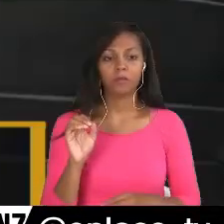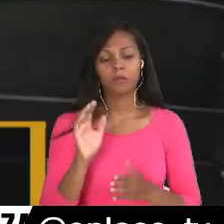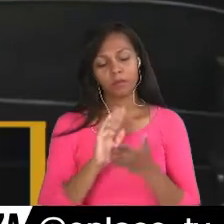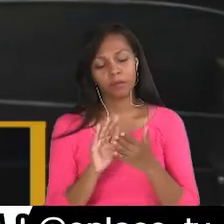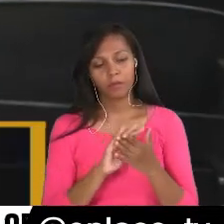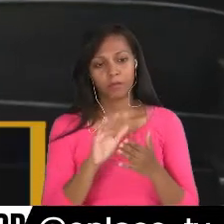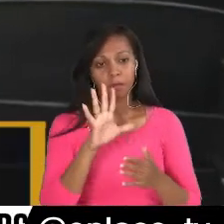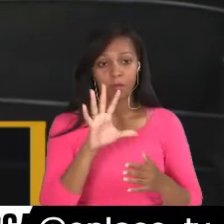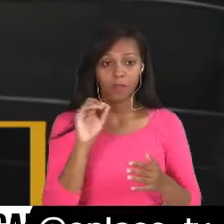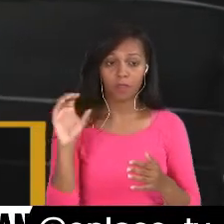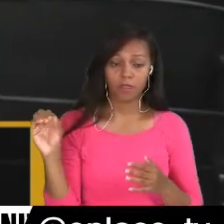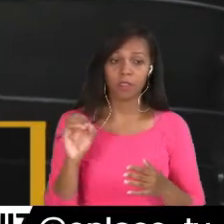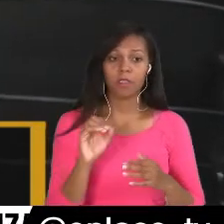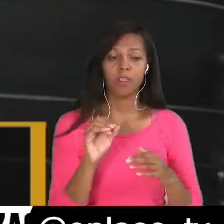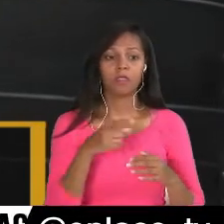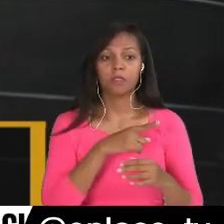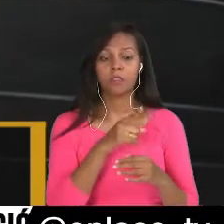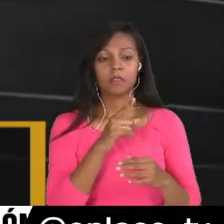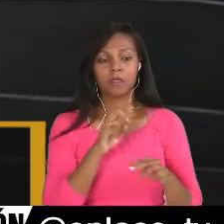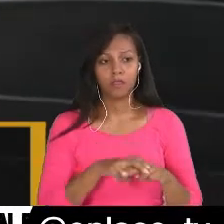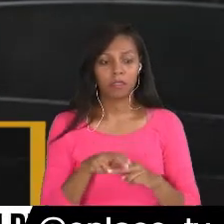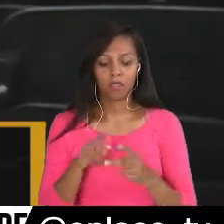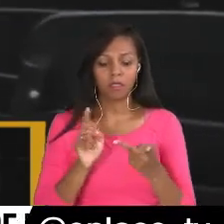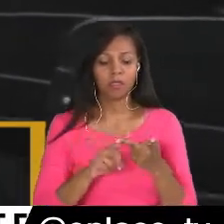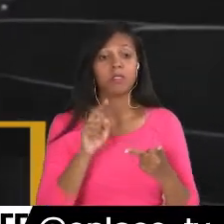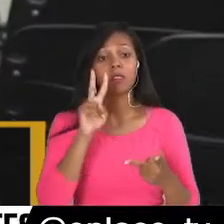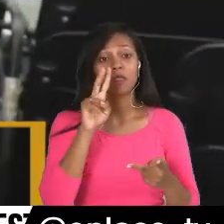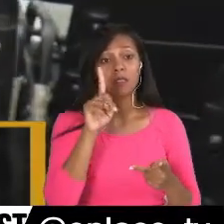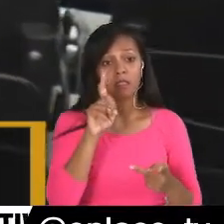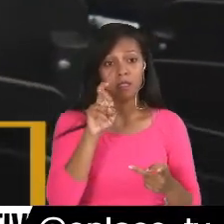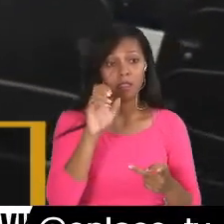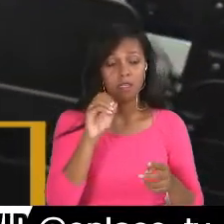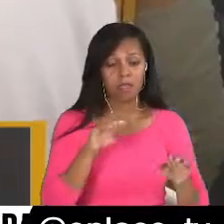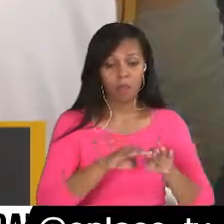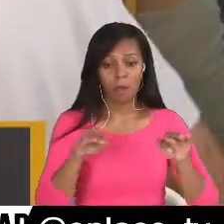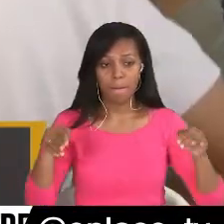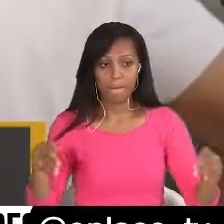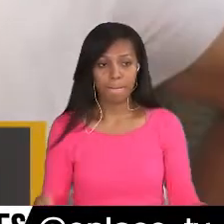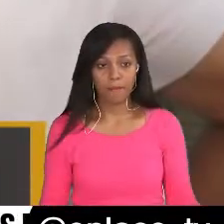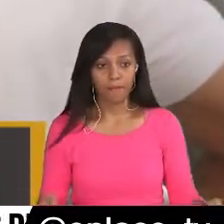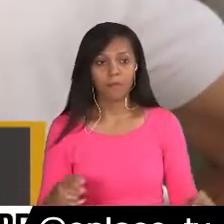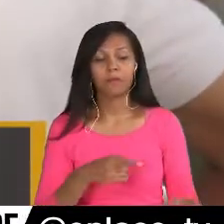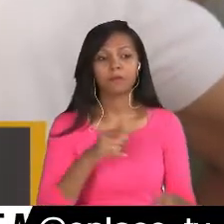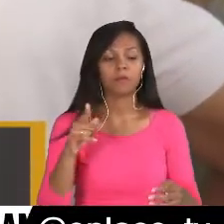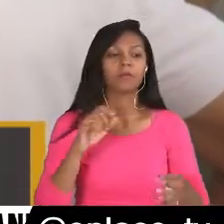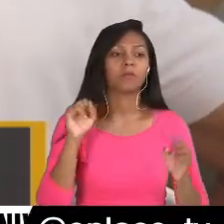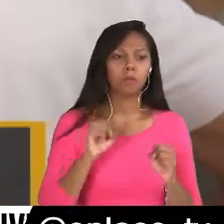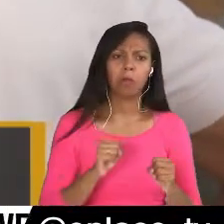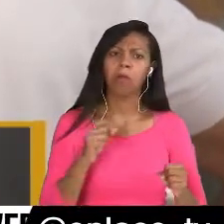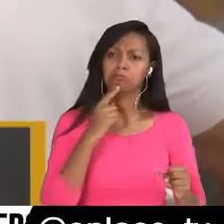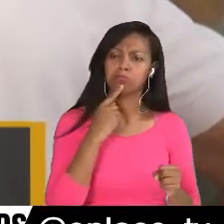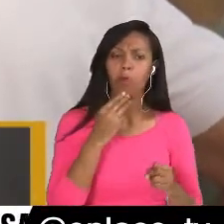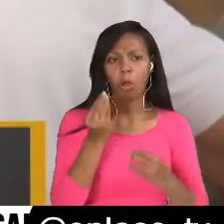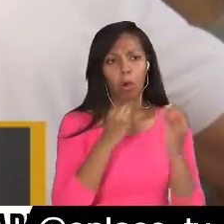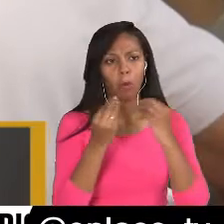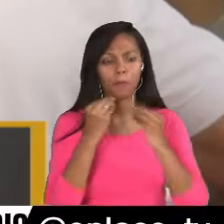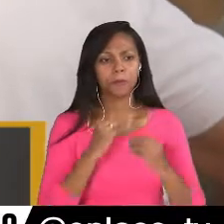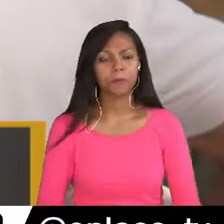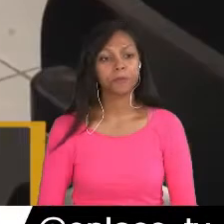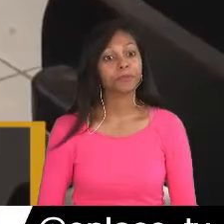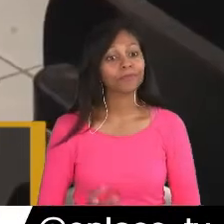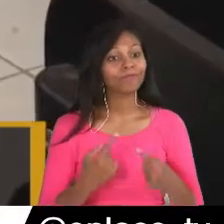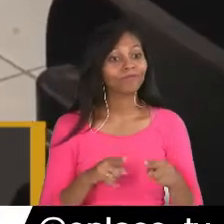500 sillas y 60 mesas, y eso nos va a permitir en este espacio poder hacer el comedor. Pero en la